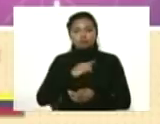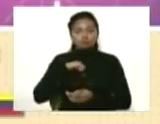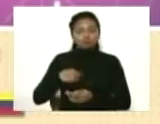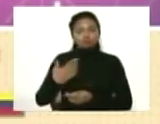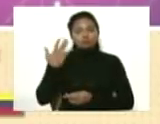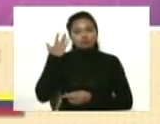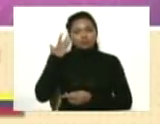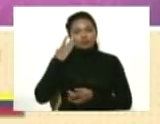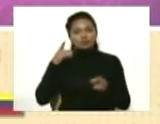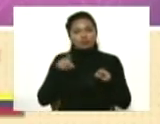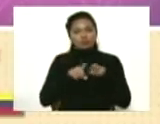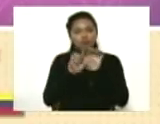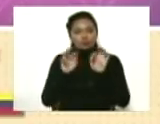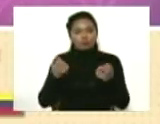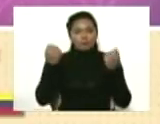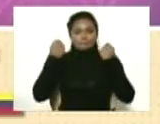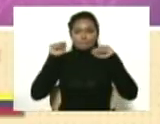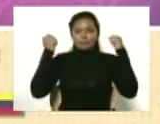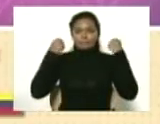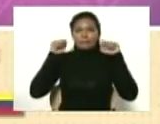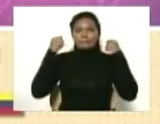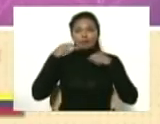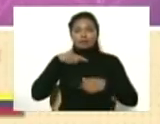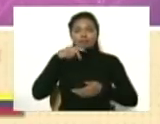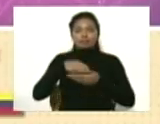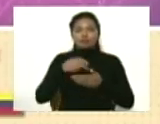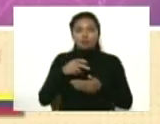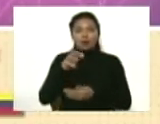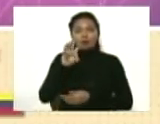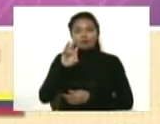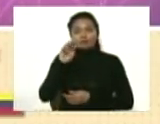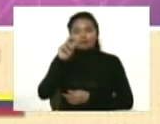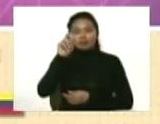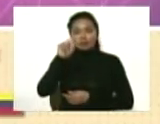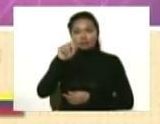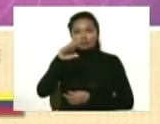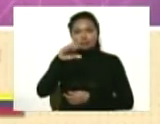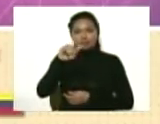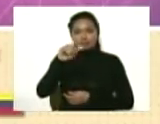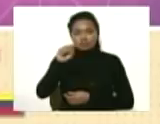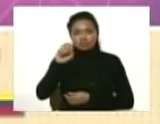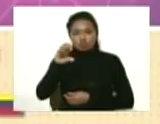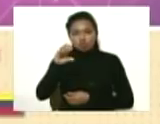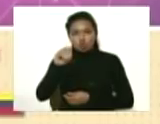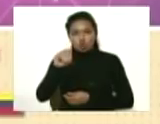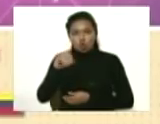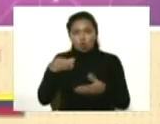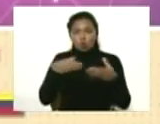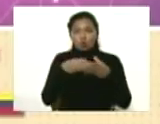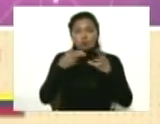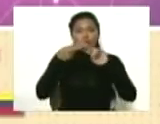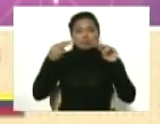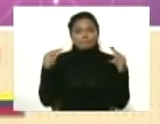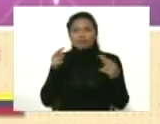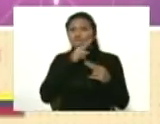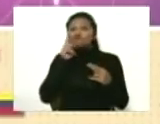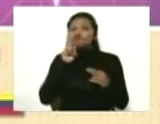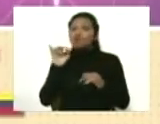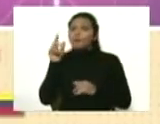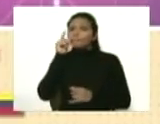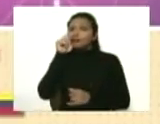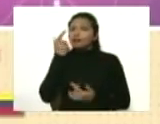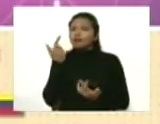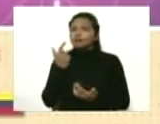escenarios preparados. Aquí tenemos a Francisco Amelías, ¿no? Están las brigadas de paz, ¿cómo que se llama, don Francisco